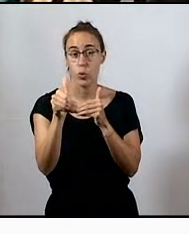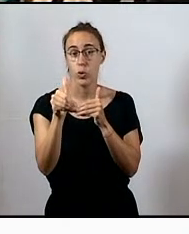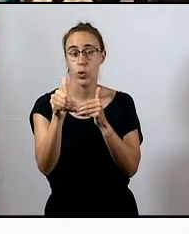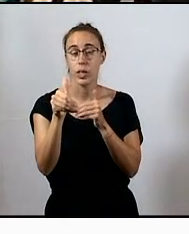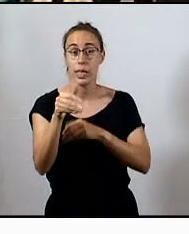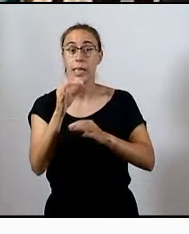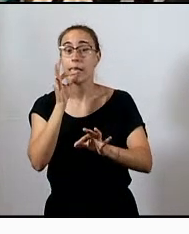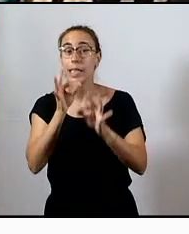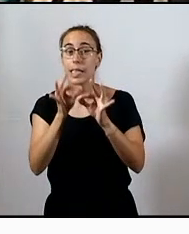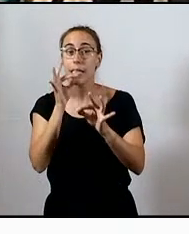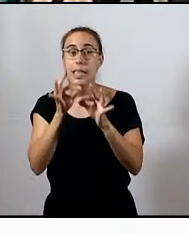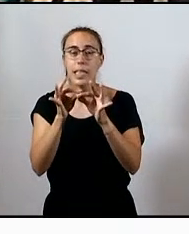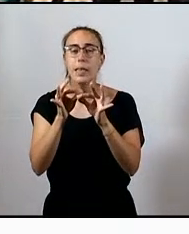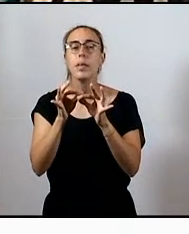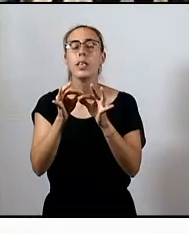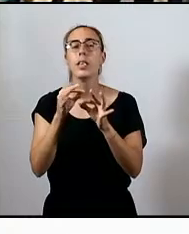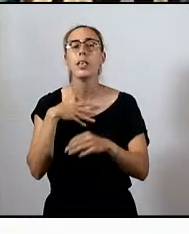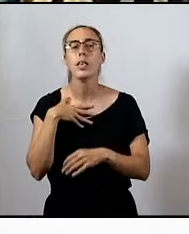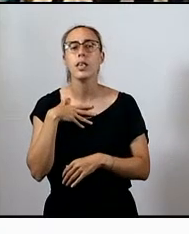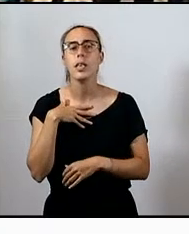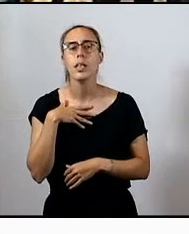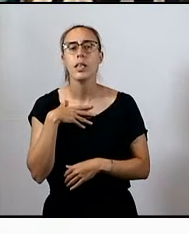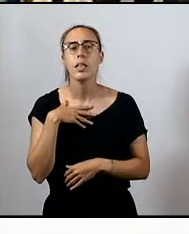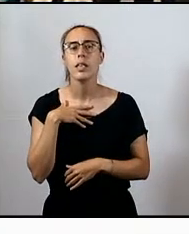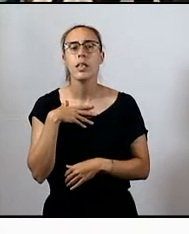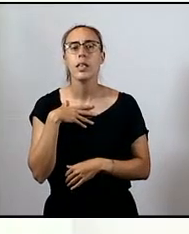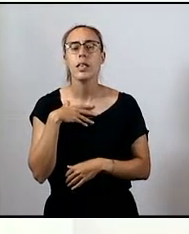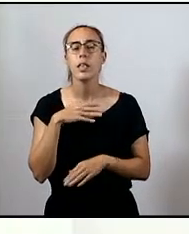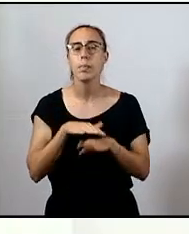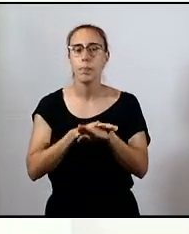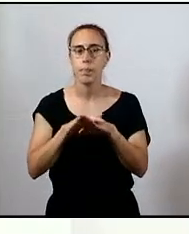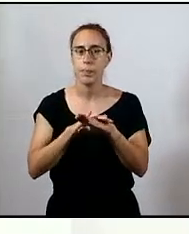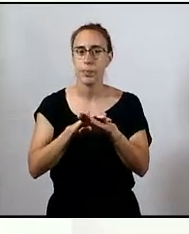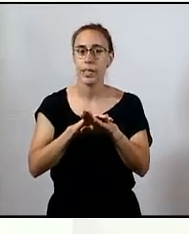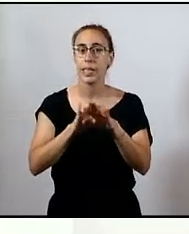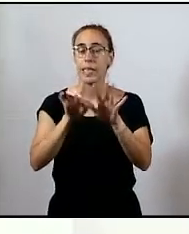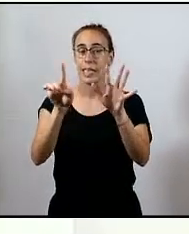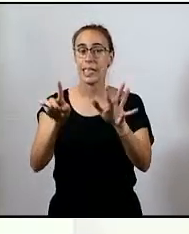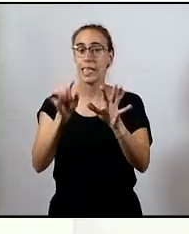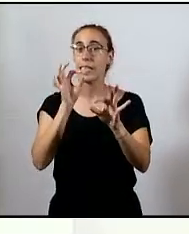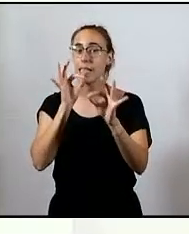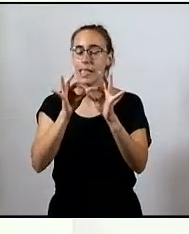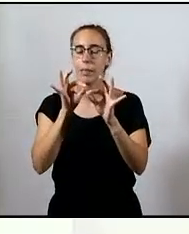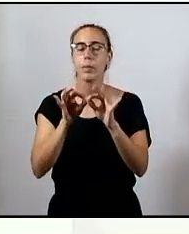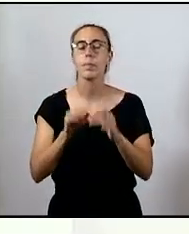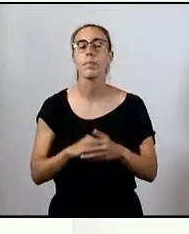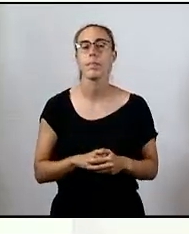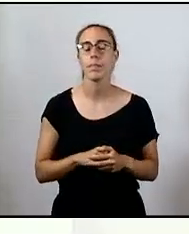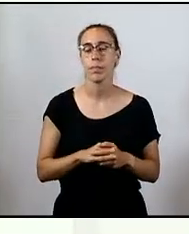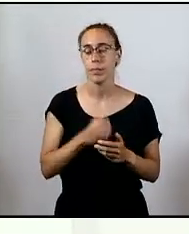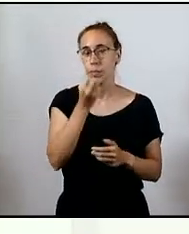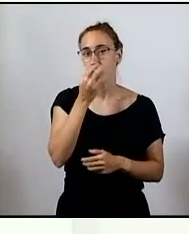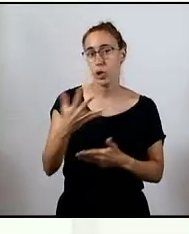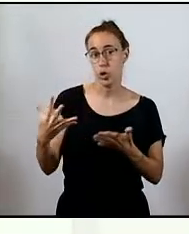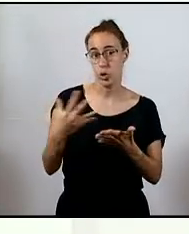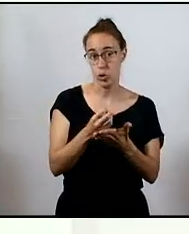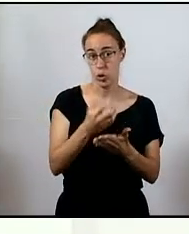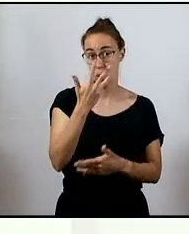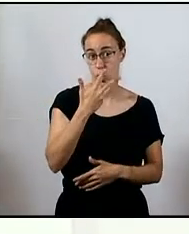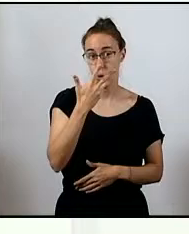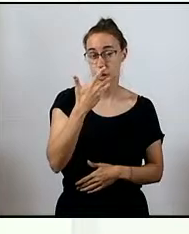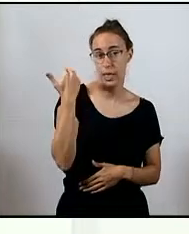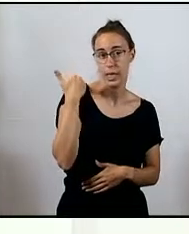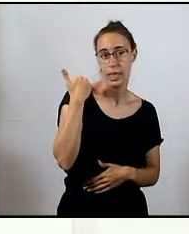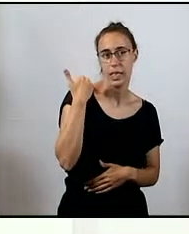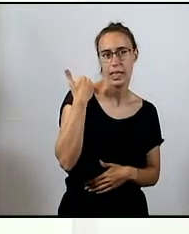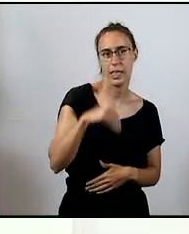septiembre, si defenderá alguna idea en concreto. Al 6 de septiembre, 6 de perdón. septiembre. Bueno, pues como todos conocen, hay una firma